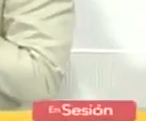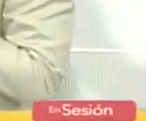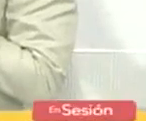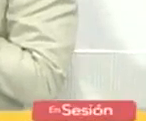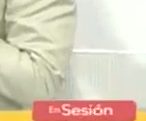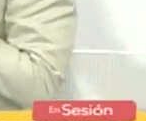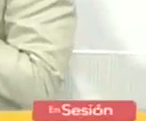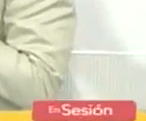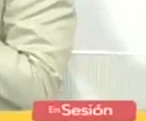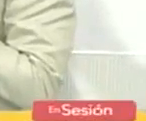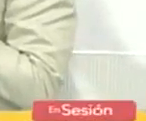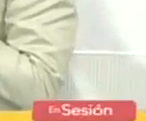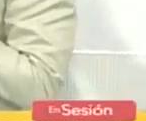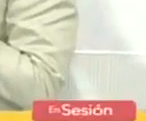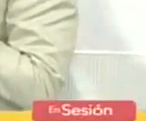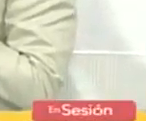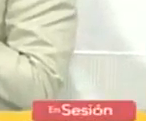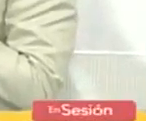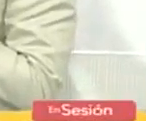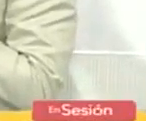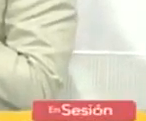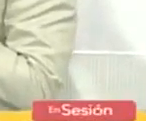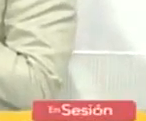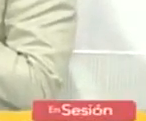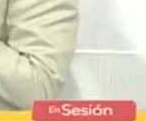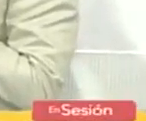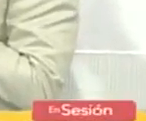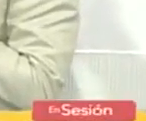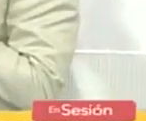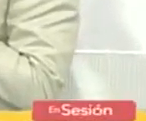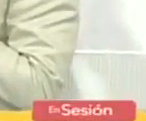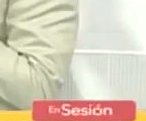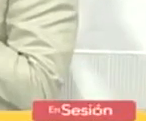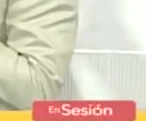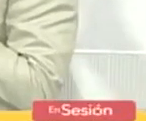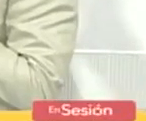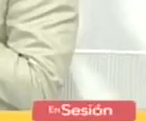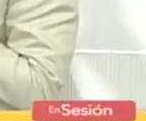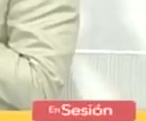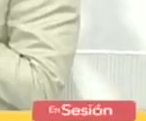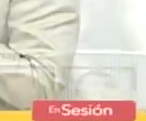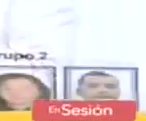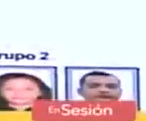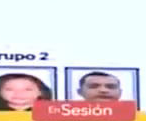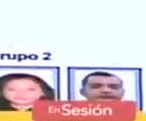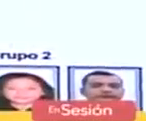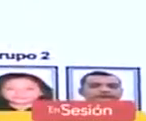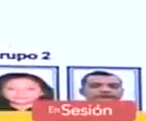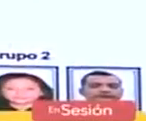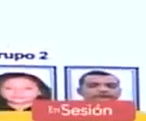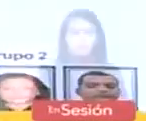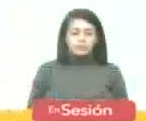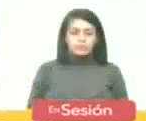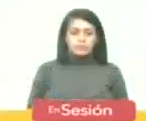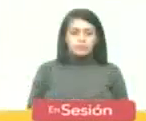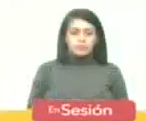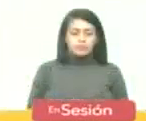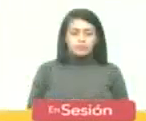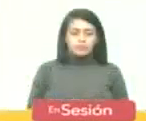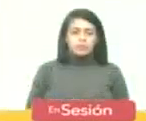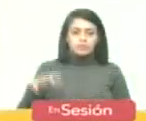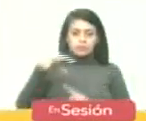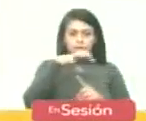Jaime Bailey dice que estaban todavía en Venezuela. Eran dos grupos. El grupo que lanzó el dron